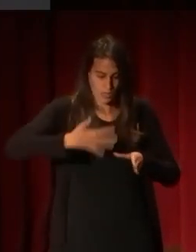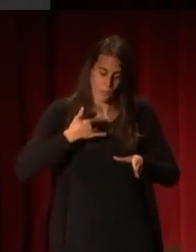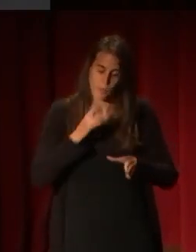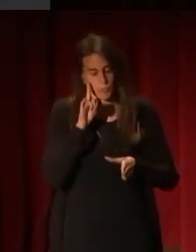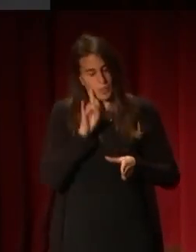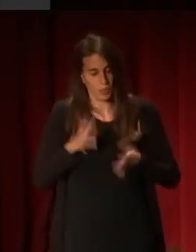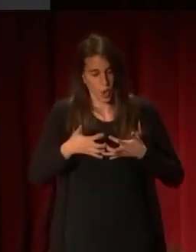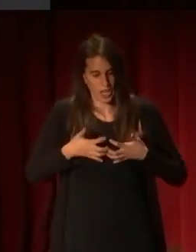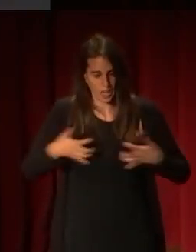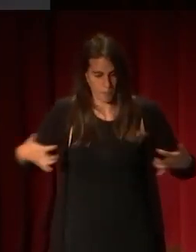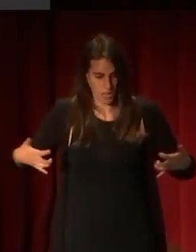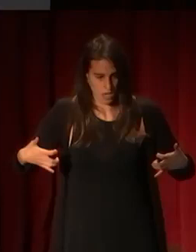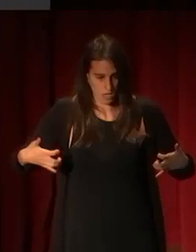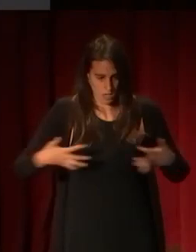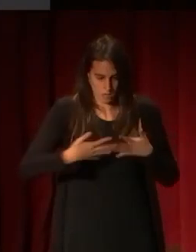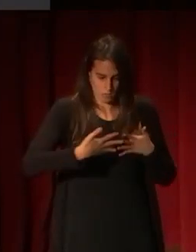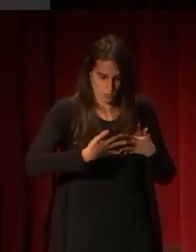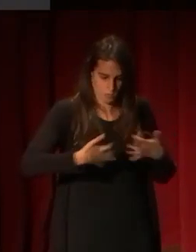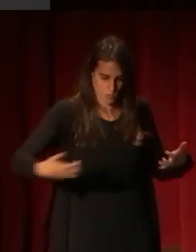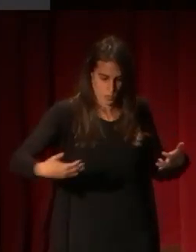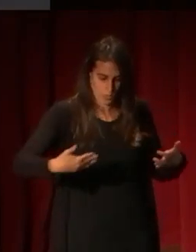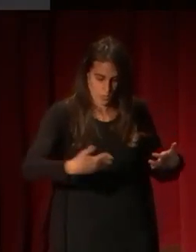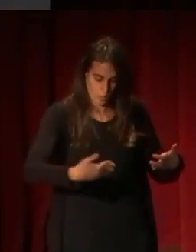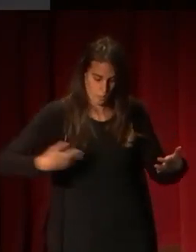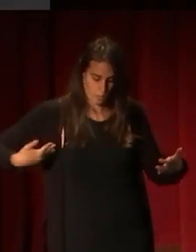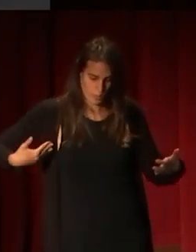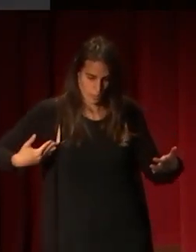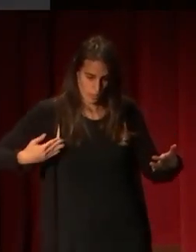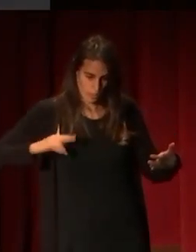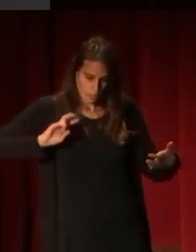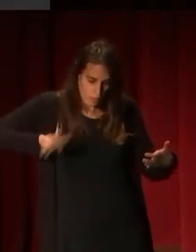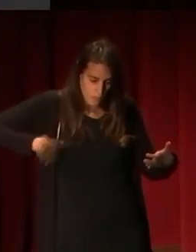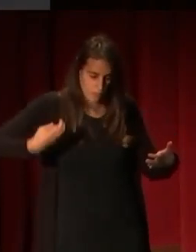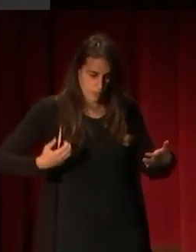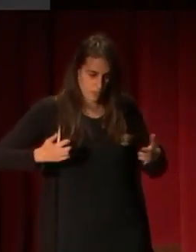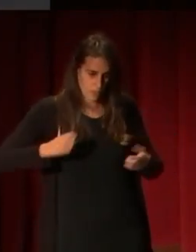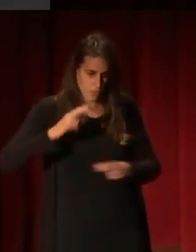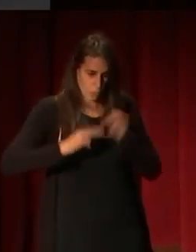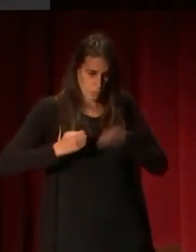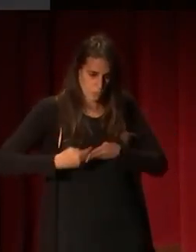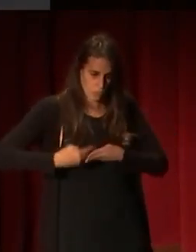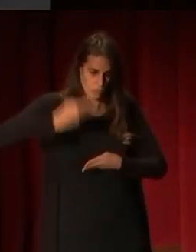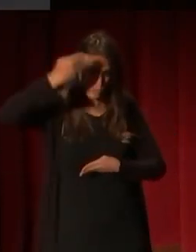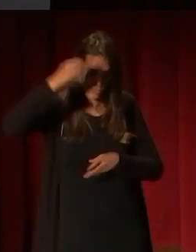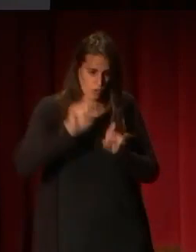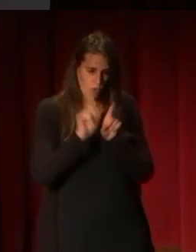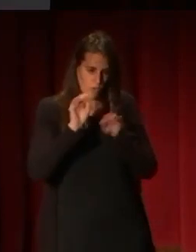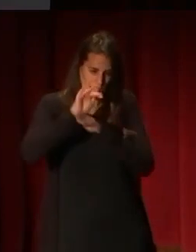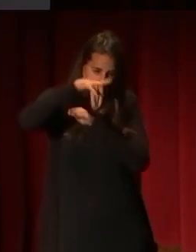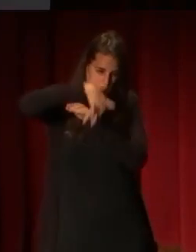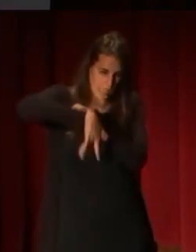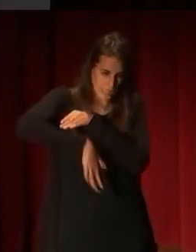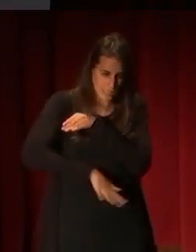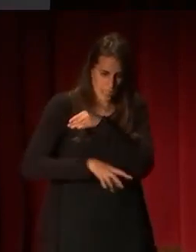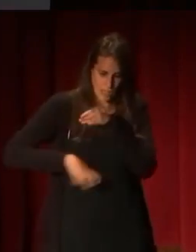y sustituir esa mitad derribada por una fachada monumental con fuentes en cascada con